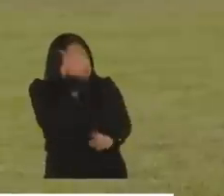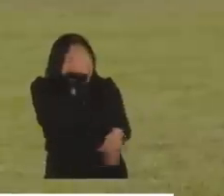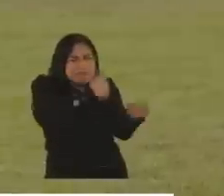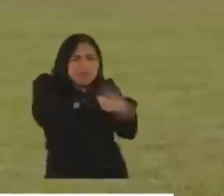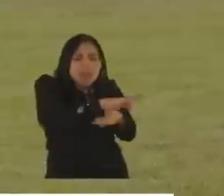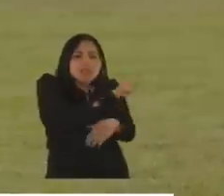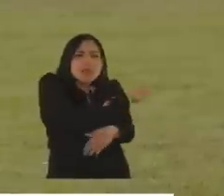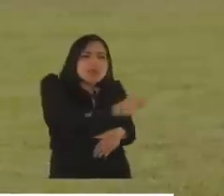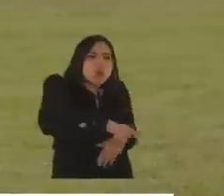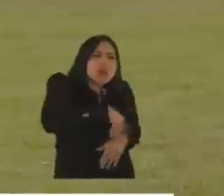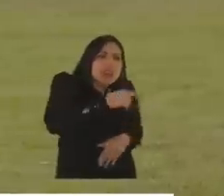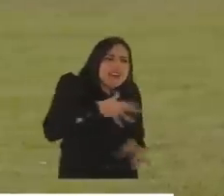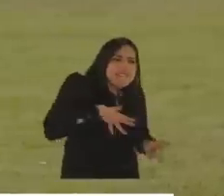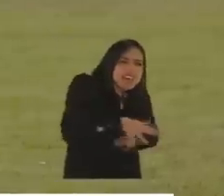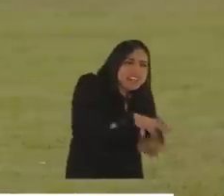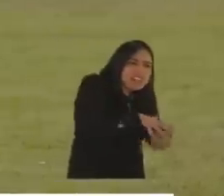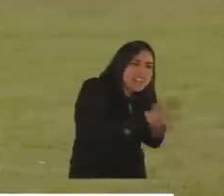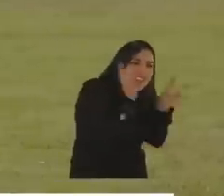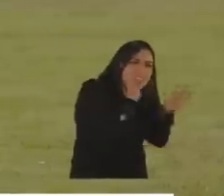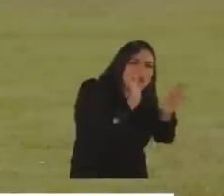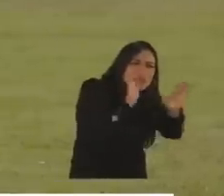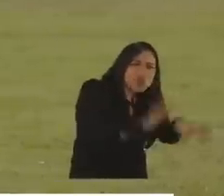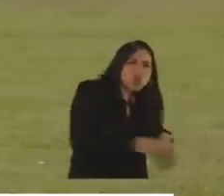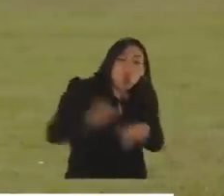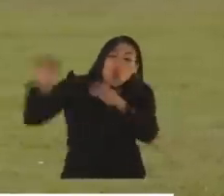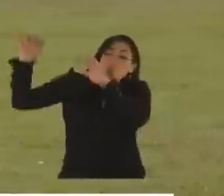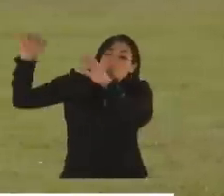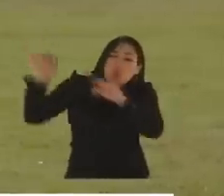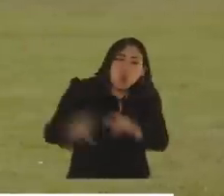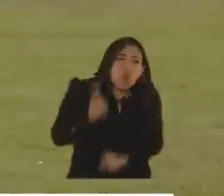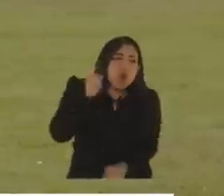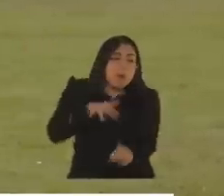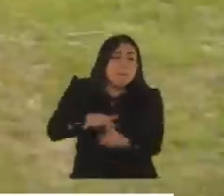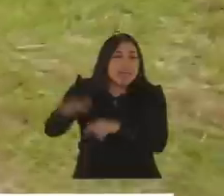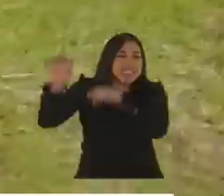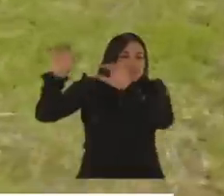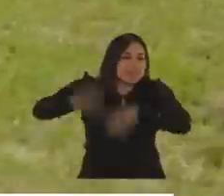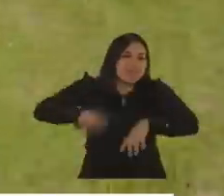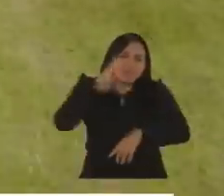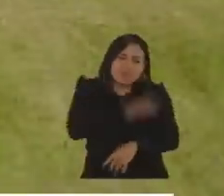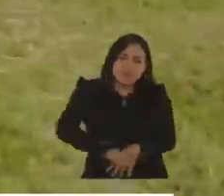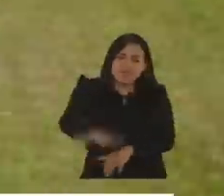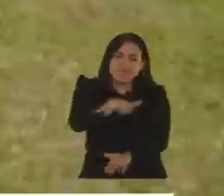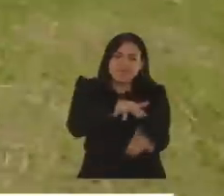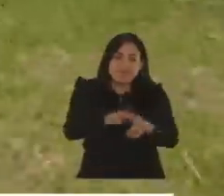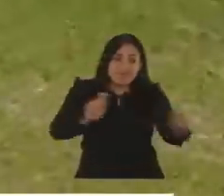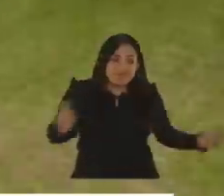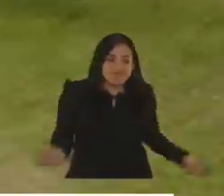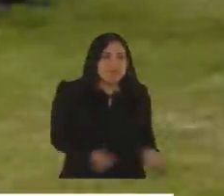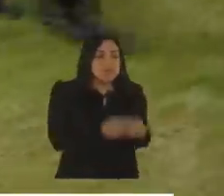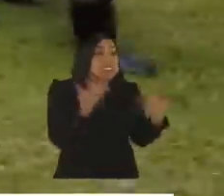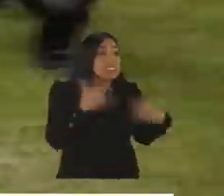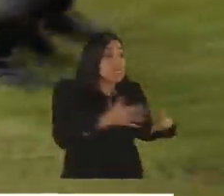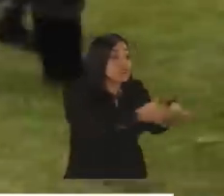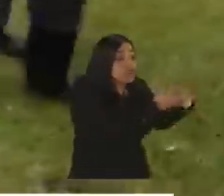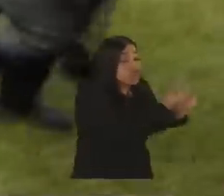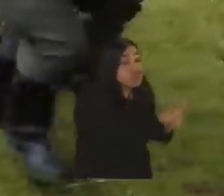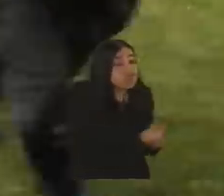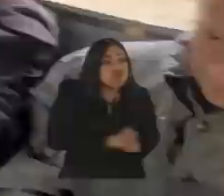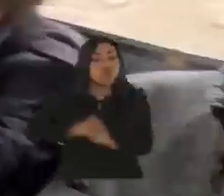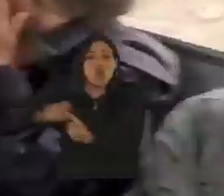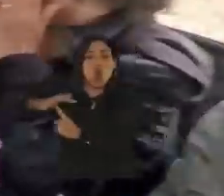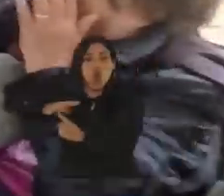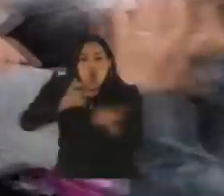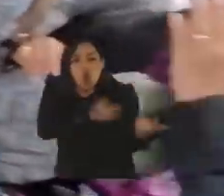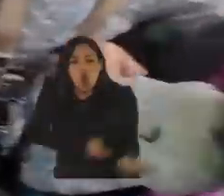principalmente aquellos quienes se han visto afectados por la emergencia invernal que azota nuestro país. Luego del traslado, los bomberos y la